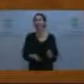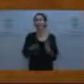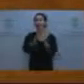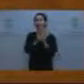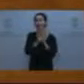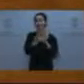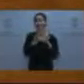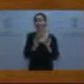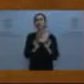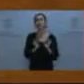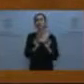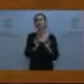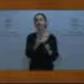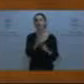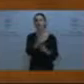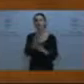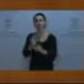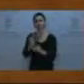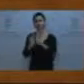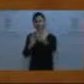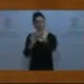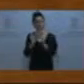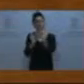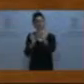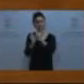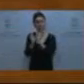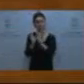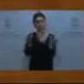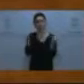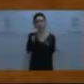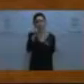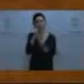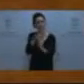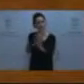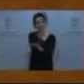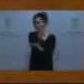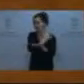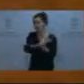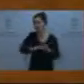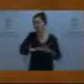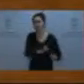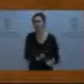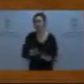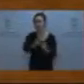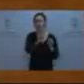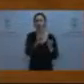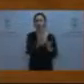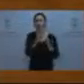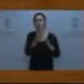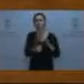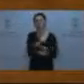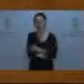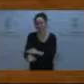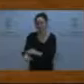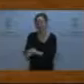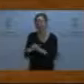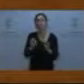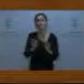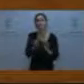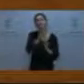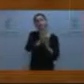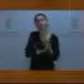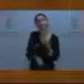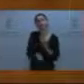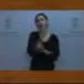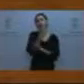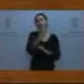catálogo de prestaciones donde se incluyan las actuaciones dirigidas a garantizar la protección de los menores y reglamento de